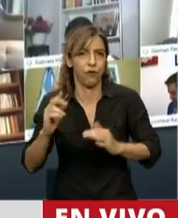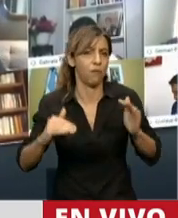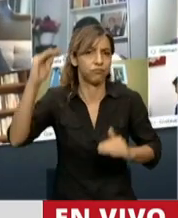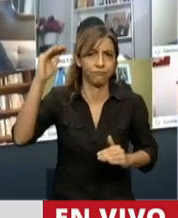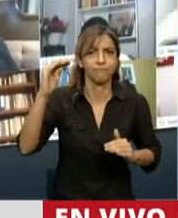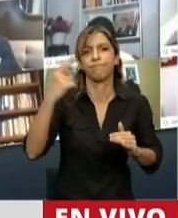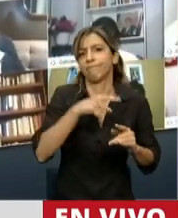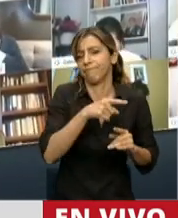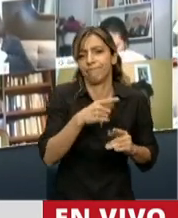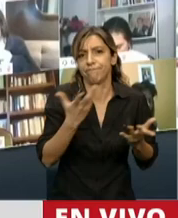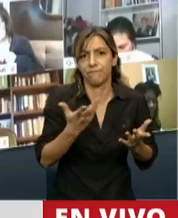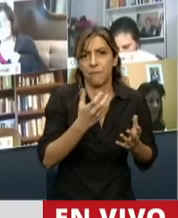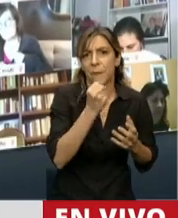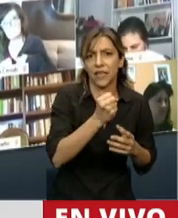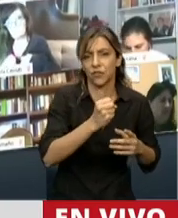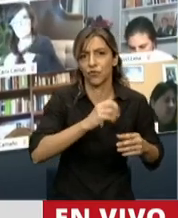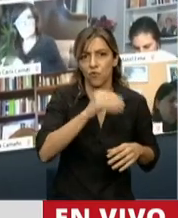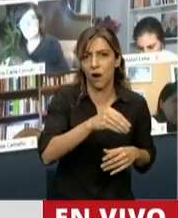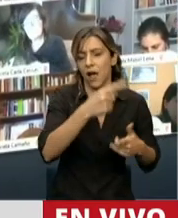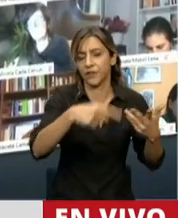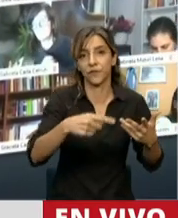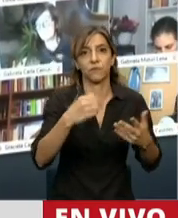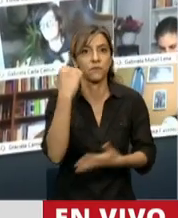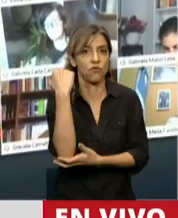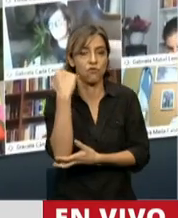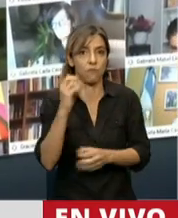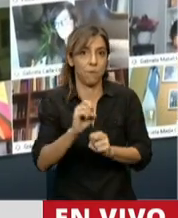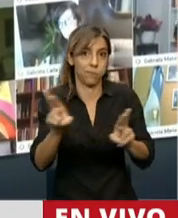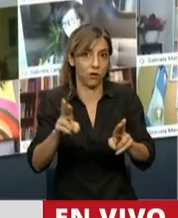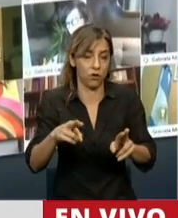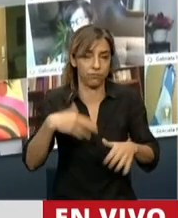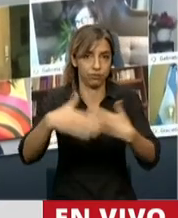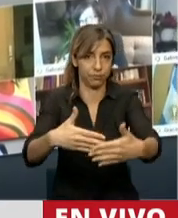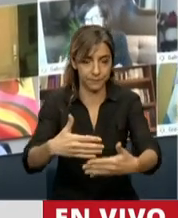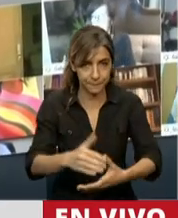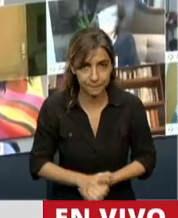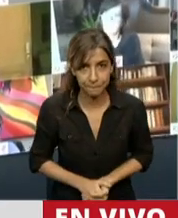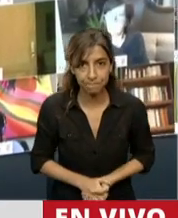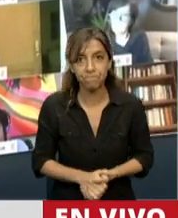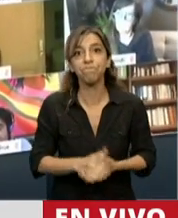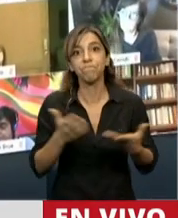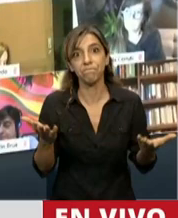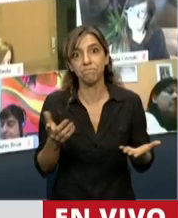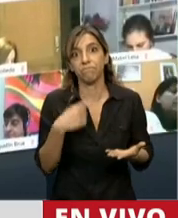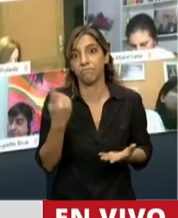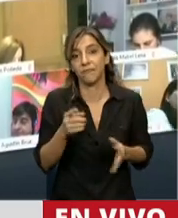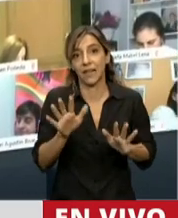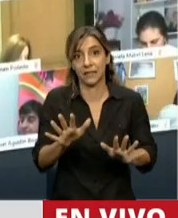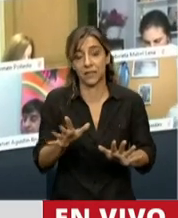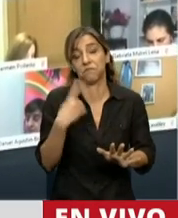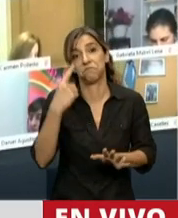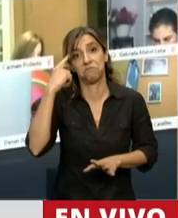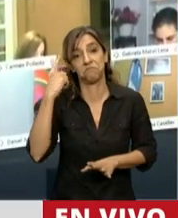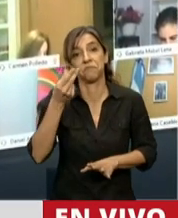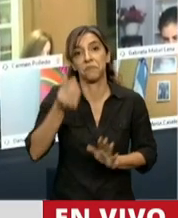capitales. Abre la economía y en lugar de resolver el problema lo empeora. Uno puede tener el diagnóstico de que la inflación,